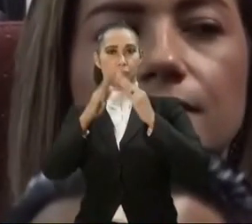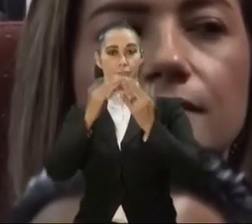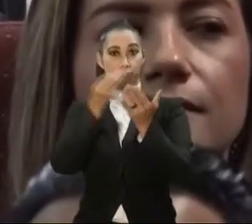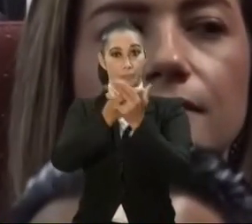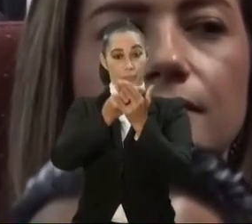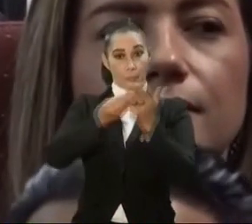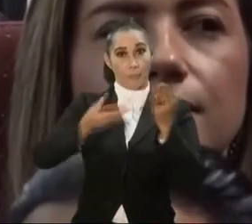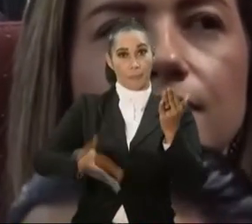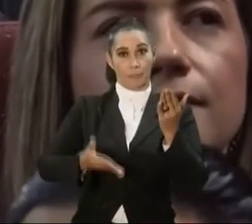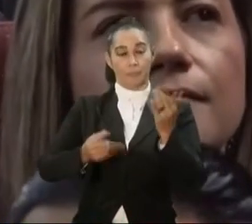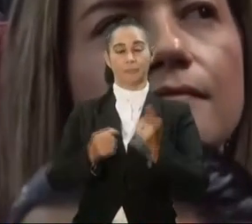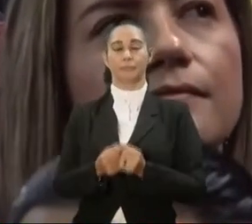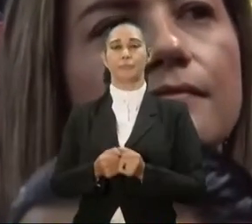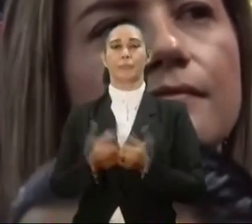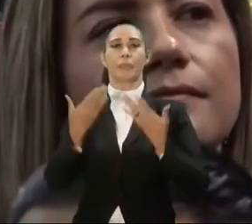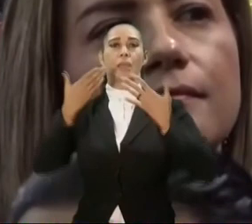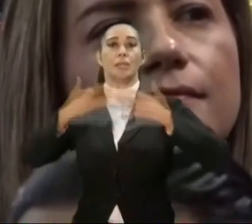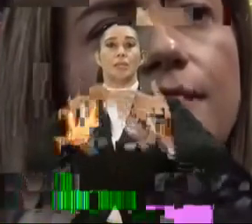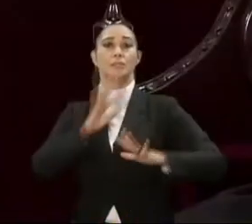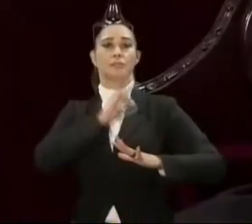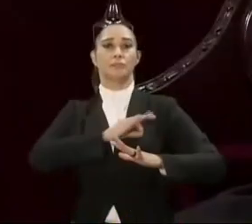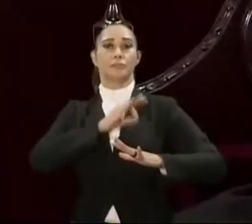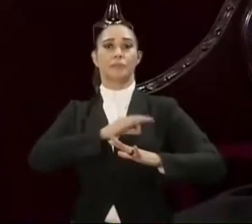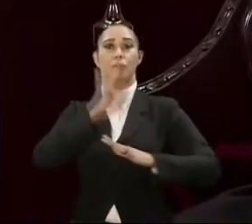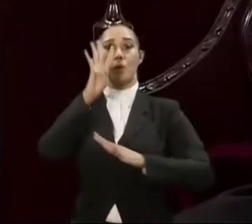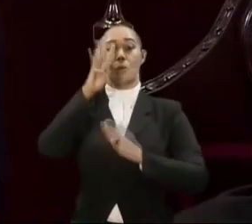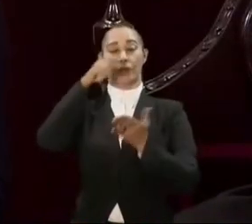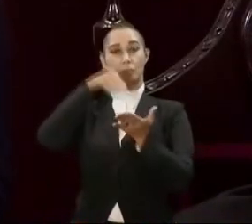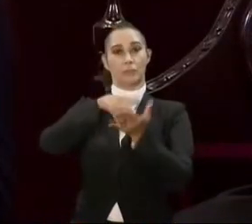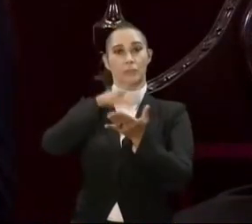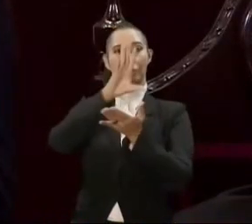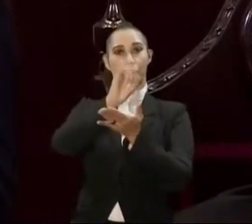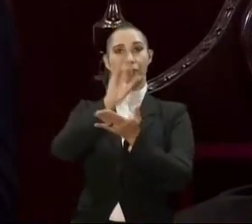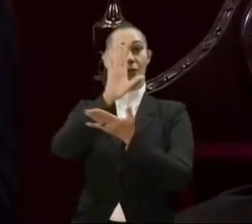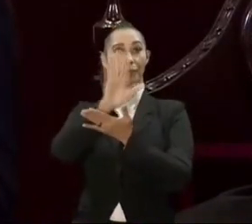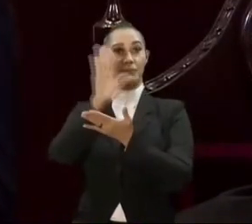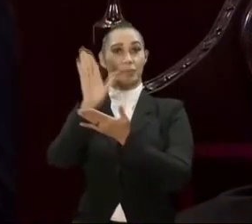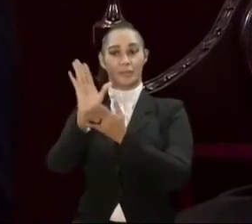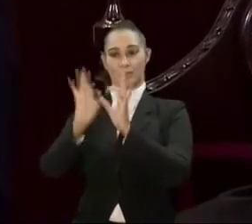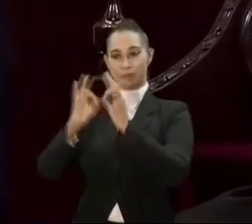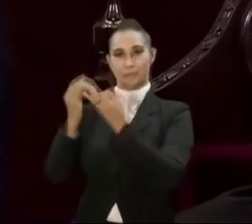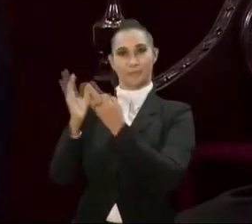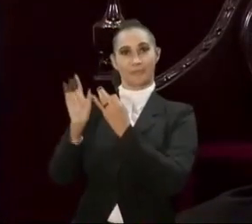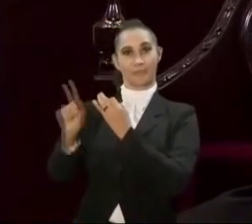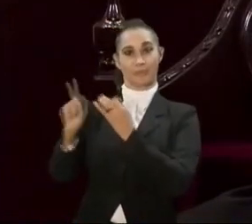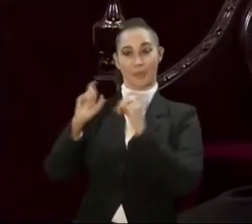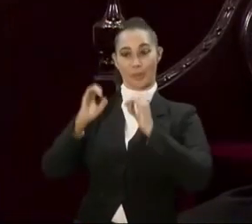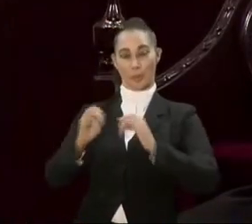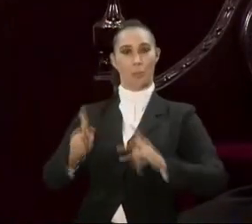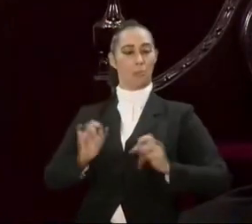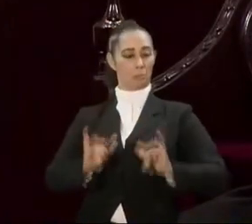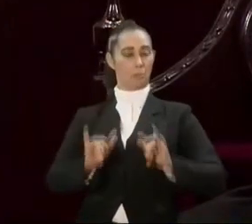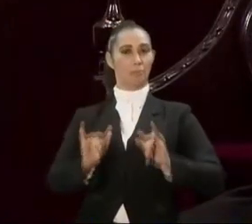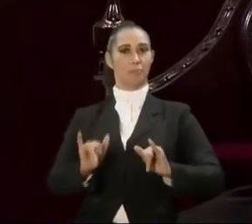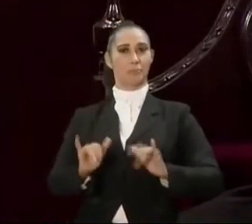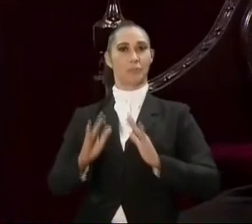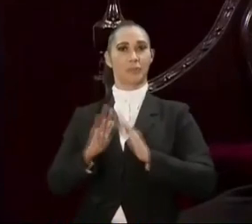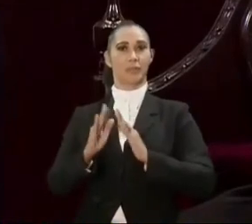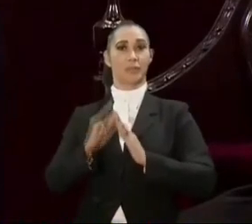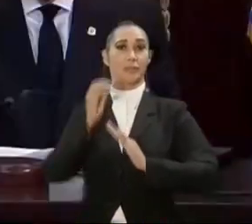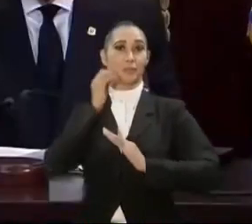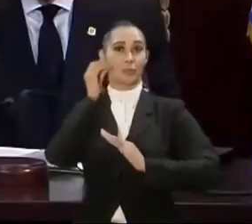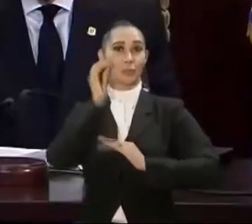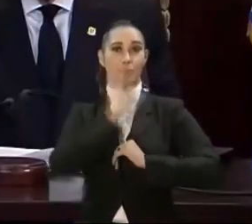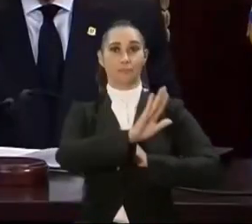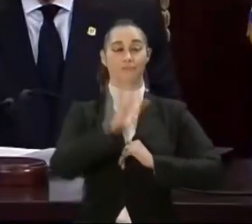de bajo costo. Ya se han beneficiado 455 familias que hoy residen en sus propios hogares y